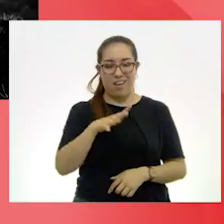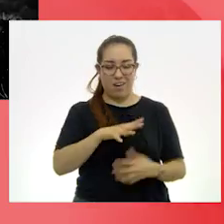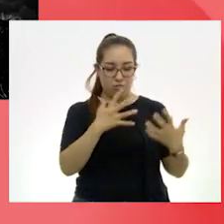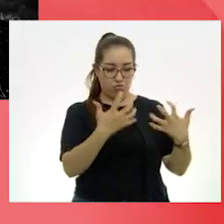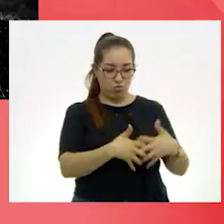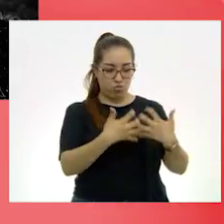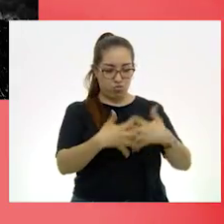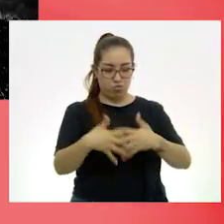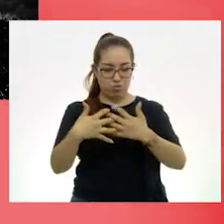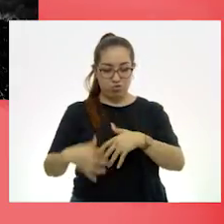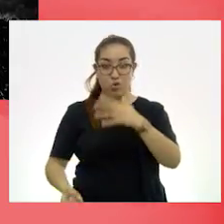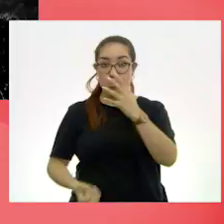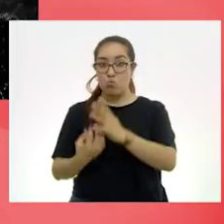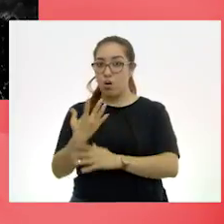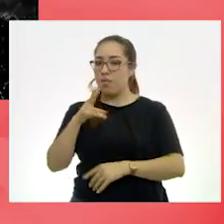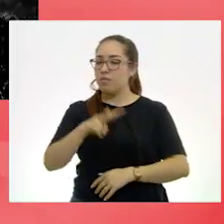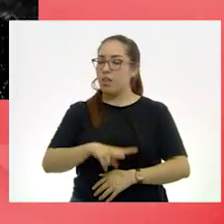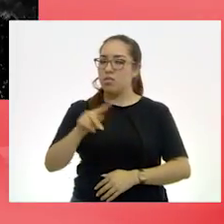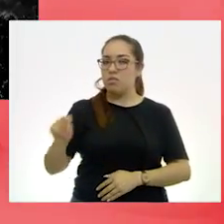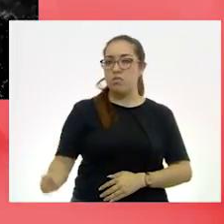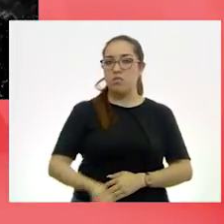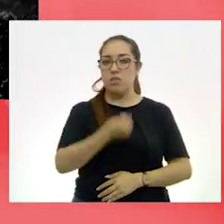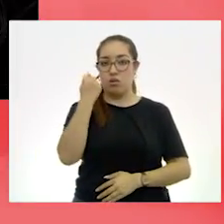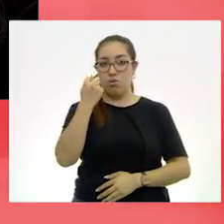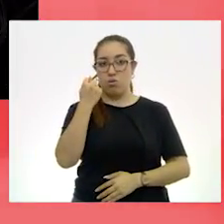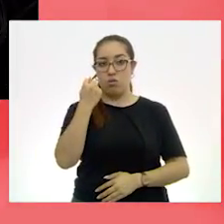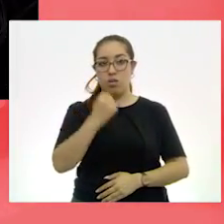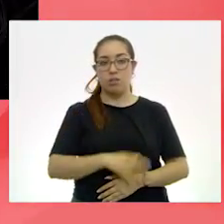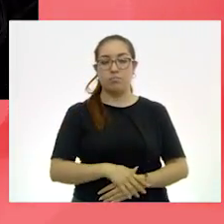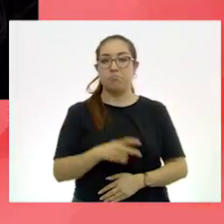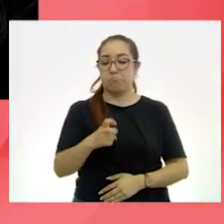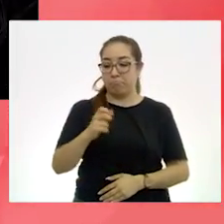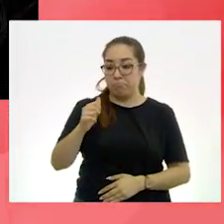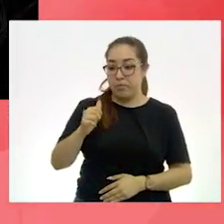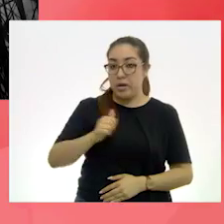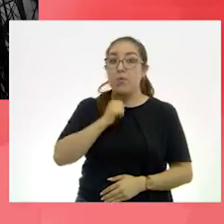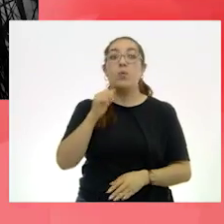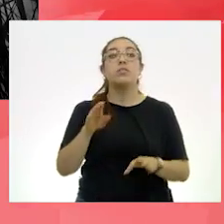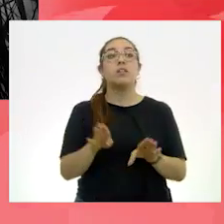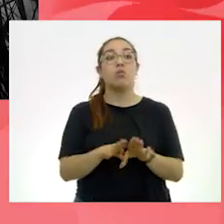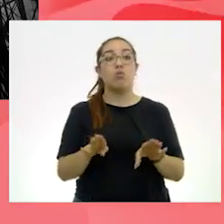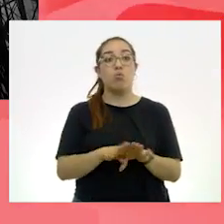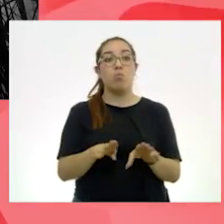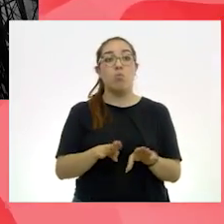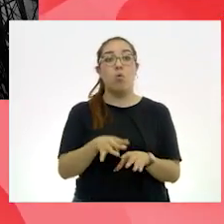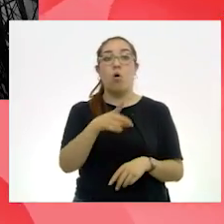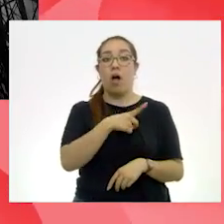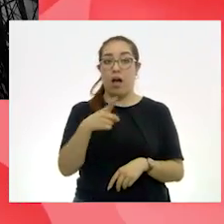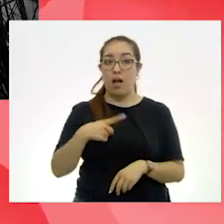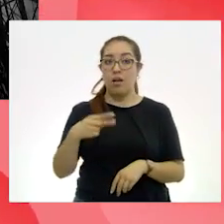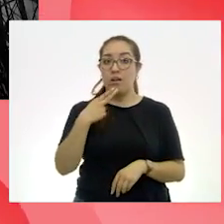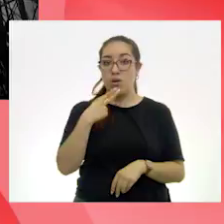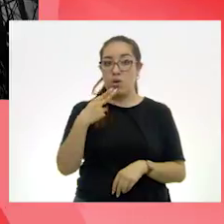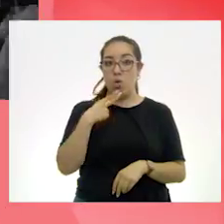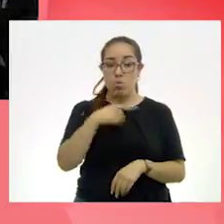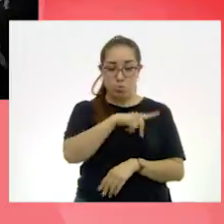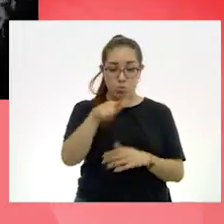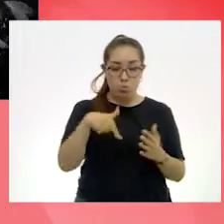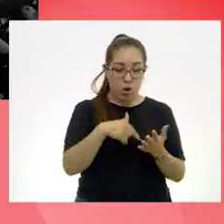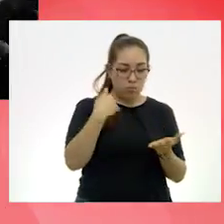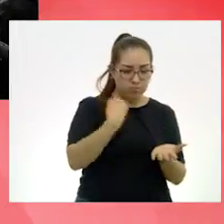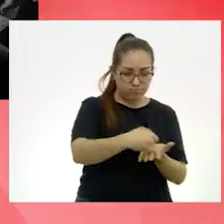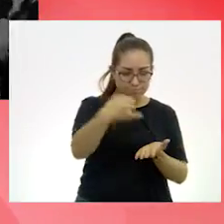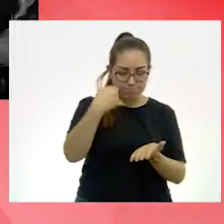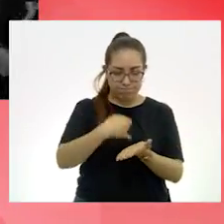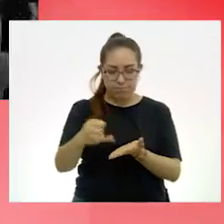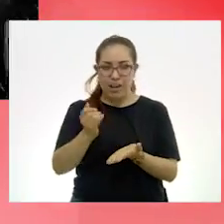moderna, tecnología muy avanzada, para aprovecharla necesitaba extenderse la zona de cultivo de la caña de azúcar a costa